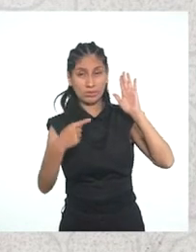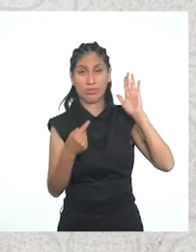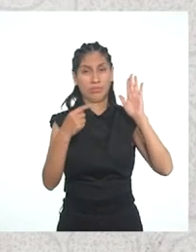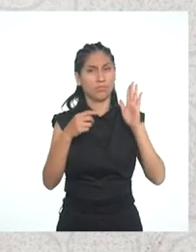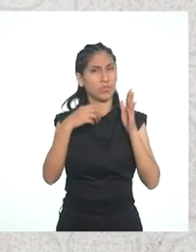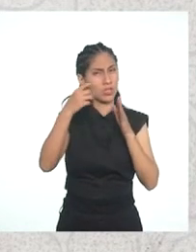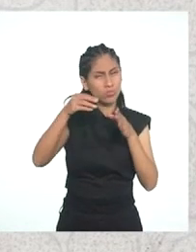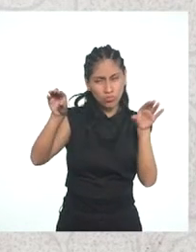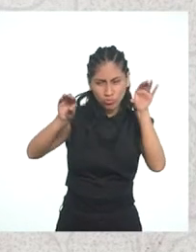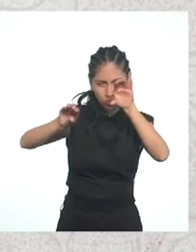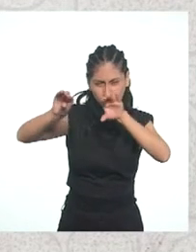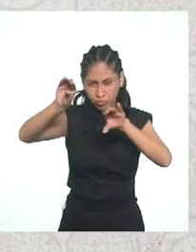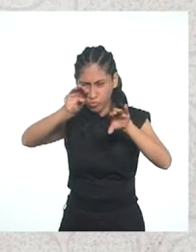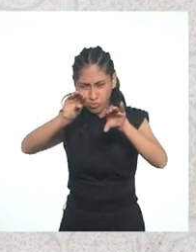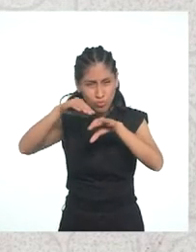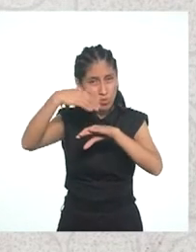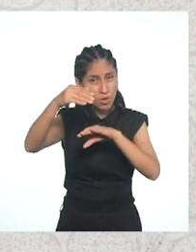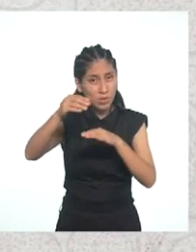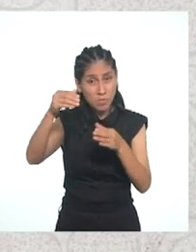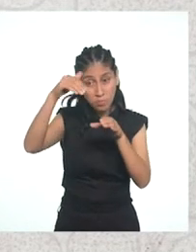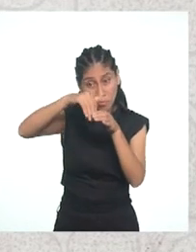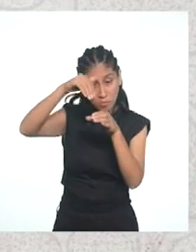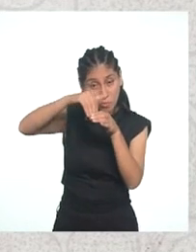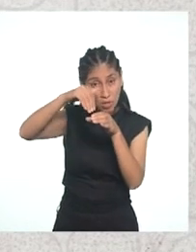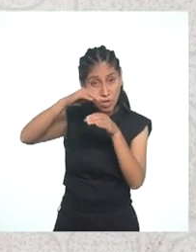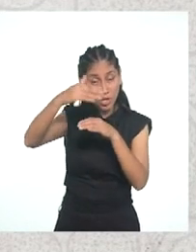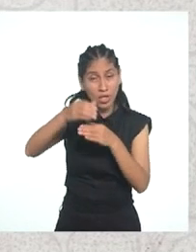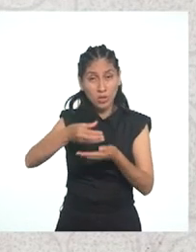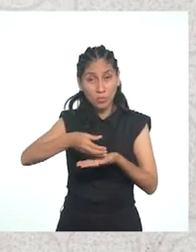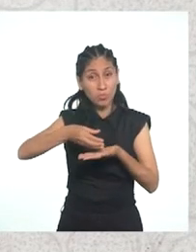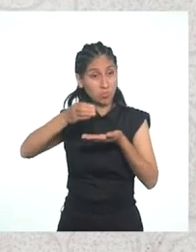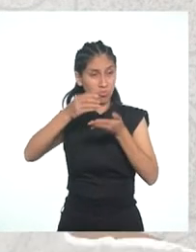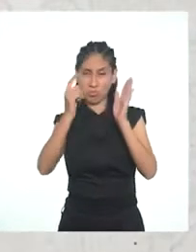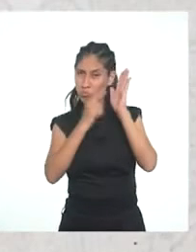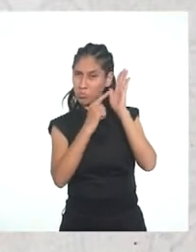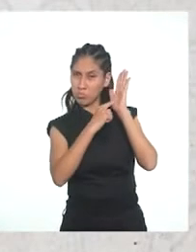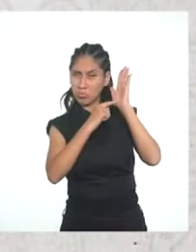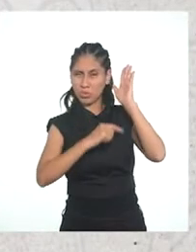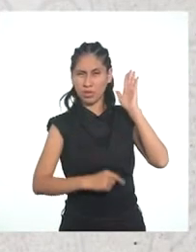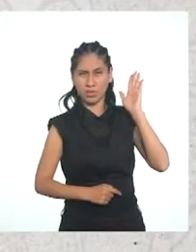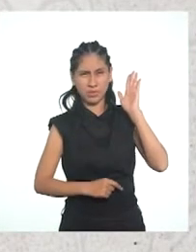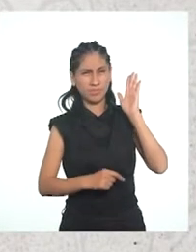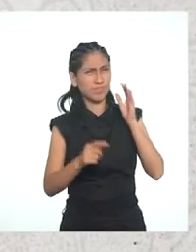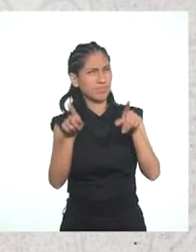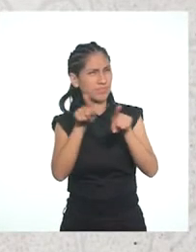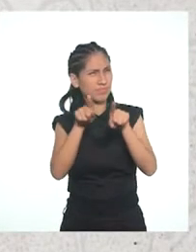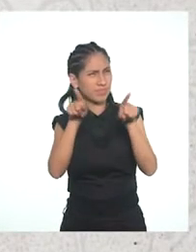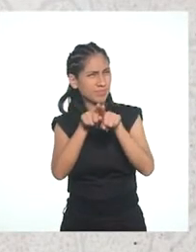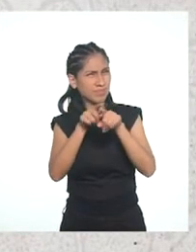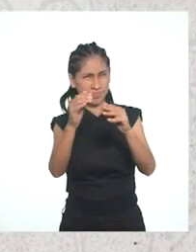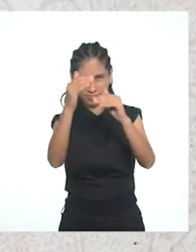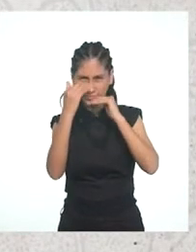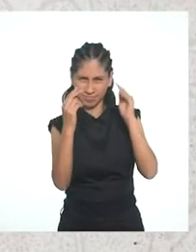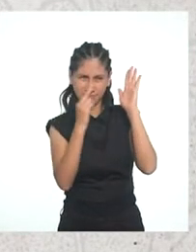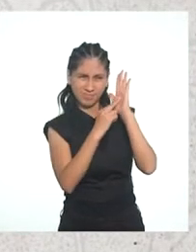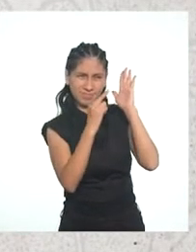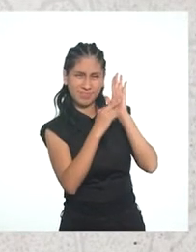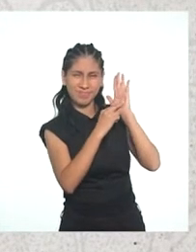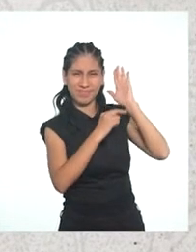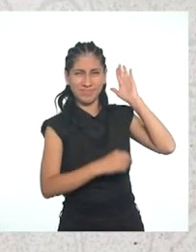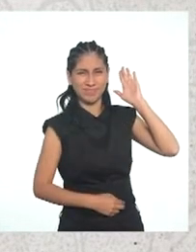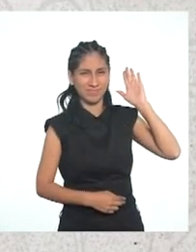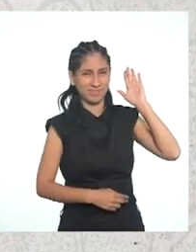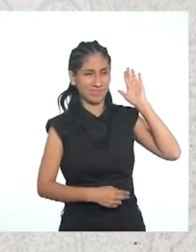una buena alternativa porque se obtiene de recursos renovables. En la industria farmacéutica se